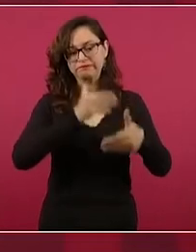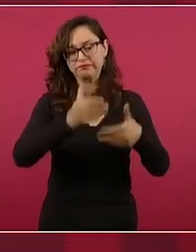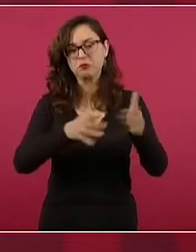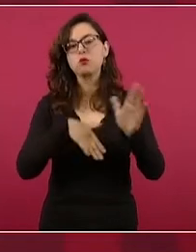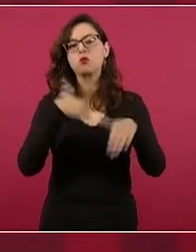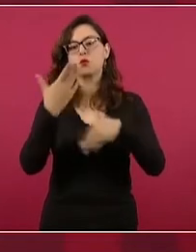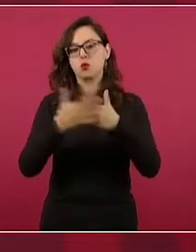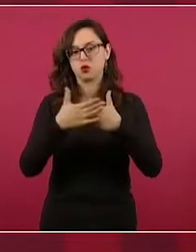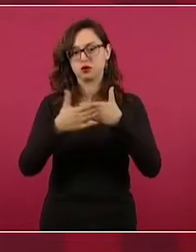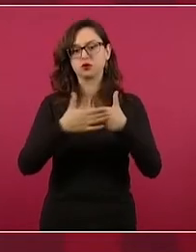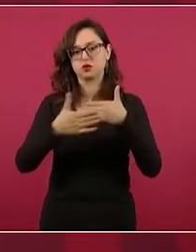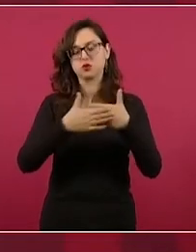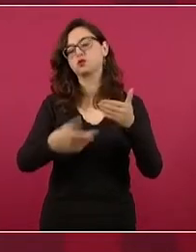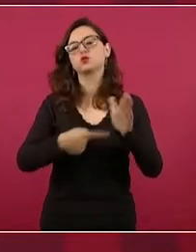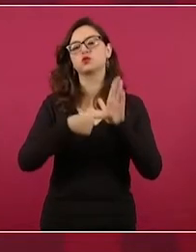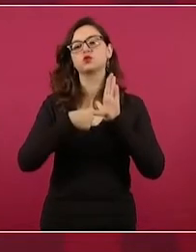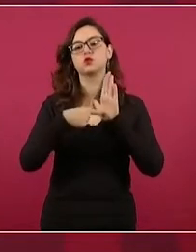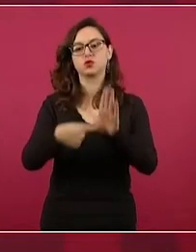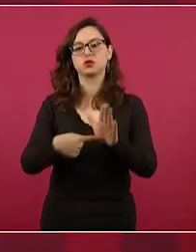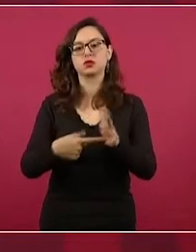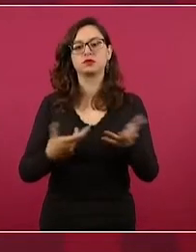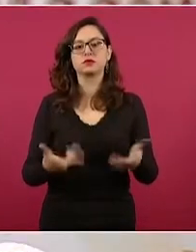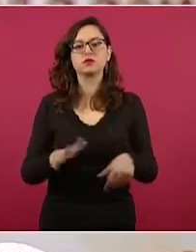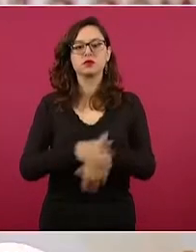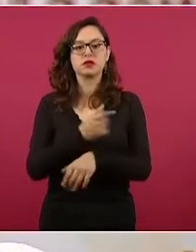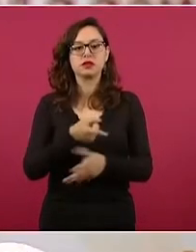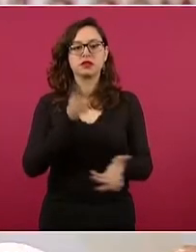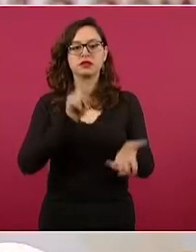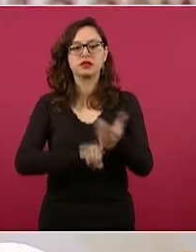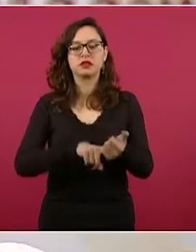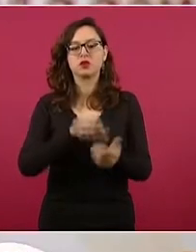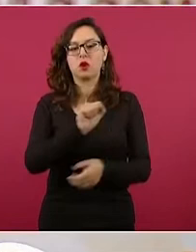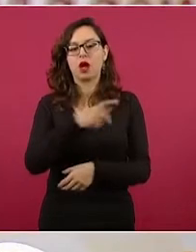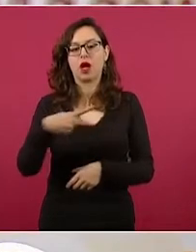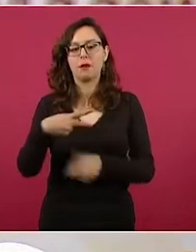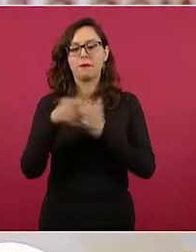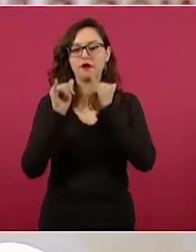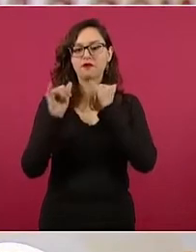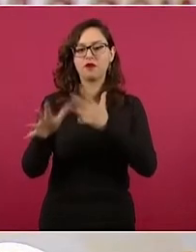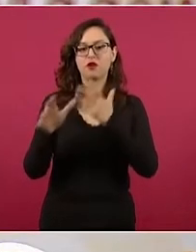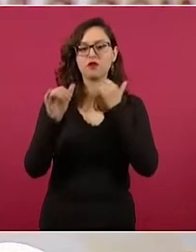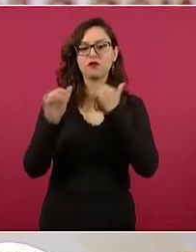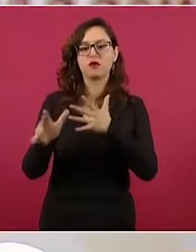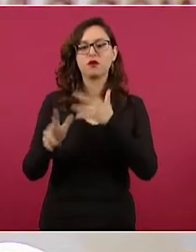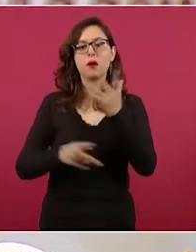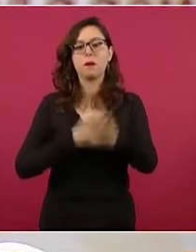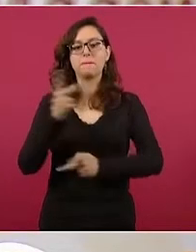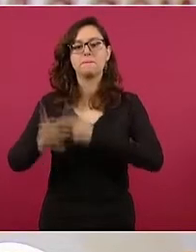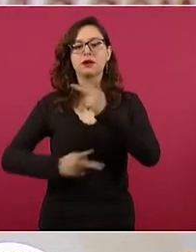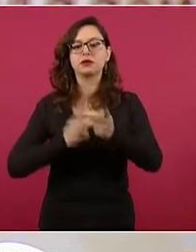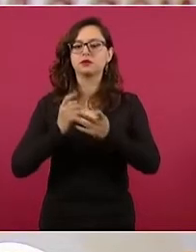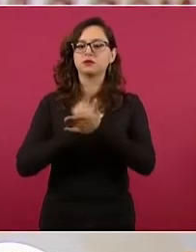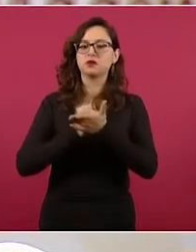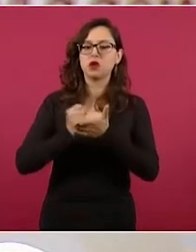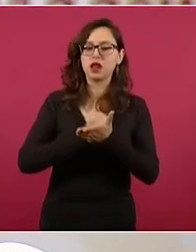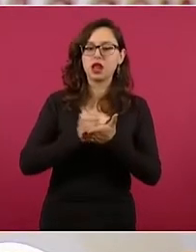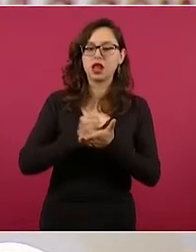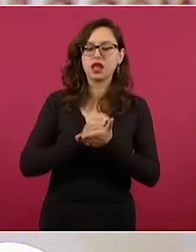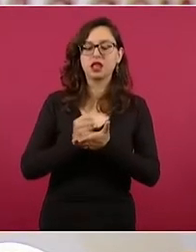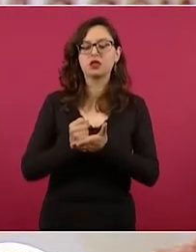Efectivamente, hay un conjunto de aplicaciones fraudulentas que ofertan supuestos préstamos o